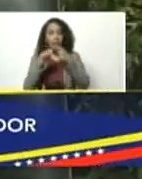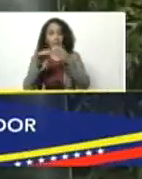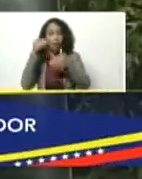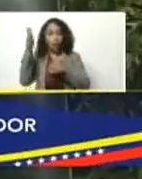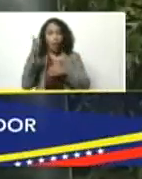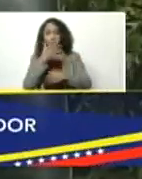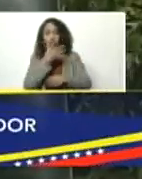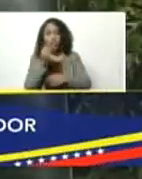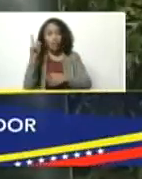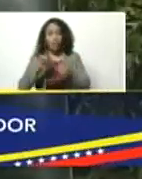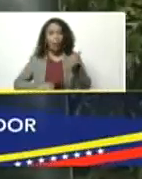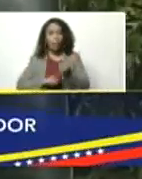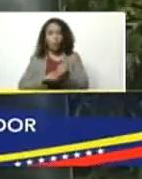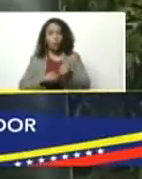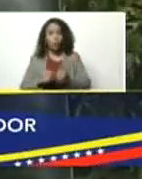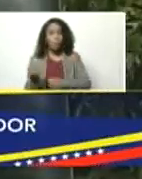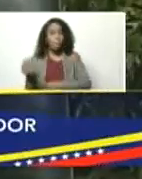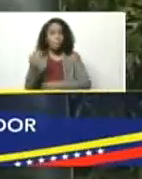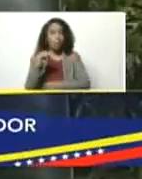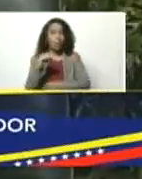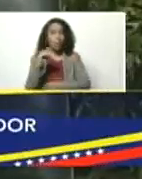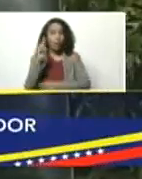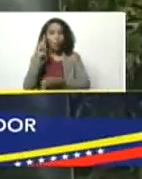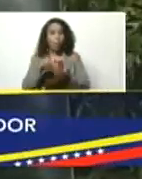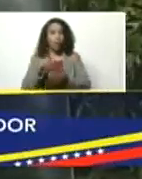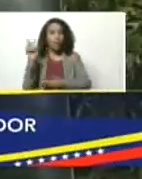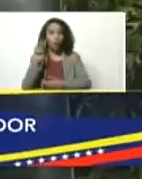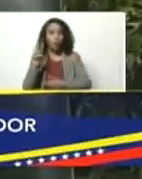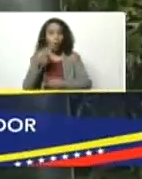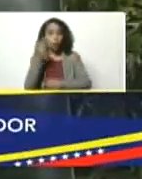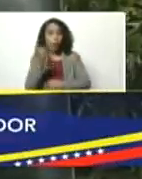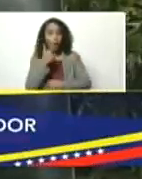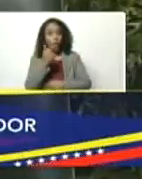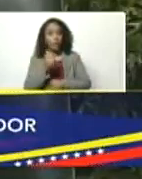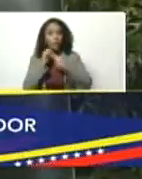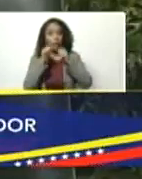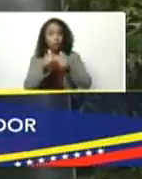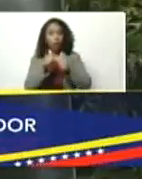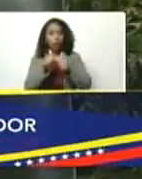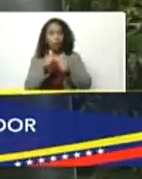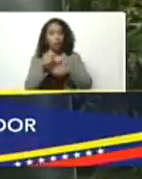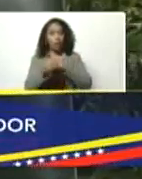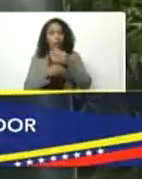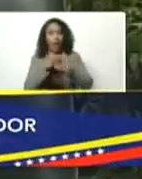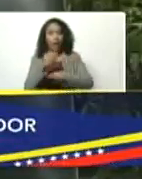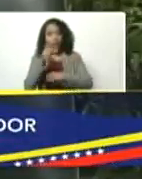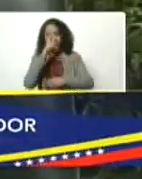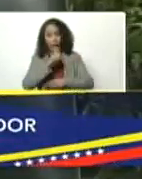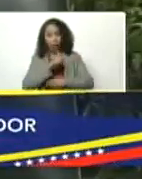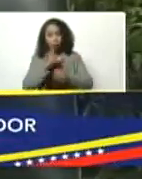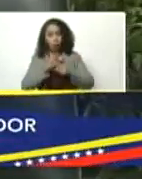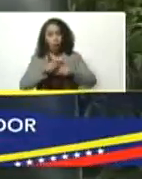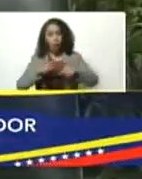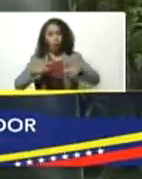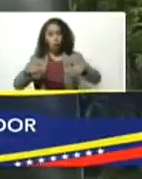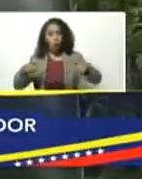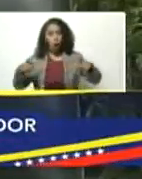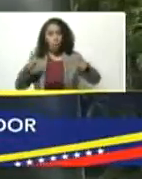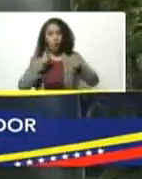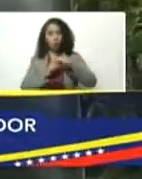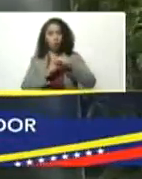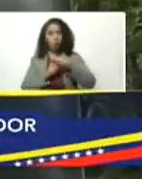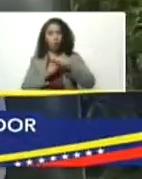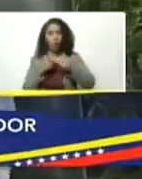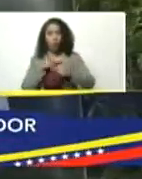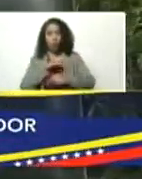a dar un impulso aún mayor y por eso el 2022, como usted lo decía al inicio, será un año de gran crecimiento y de prosperidad